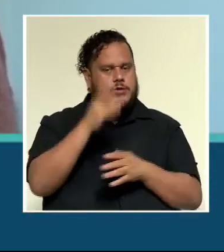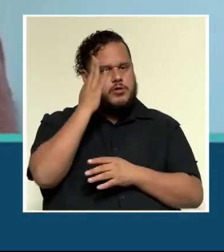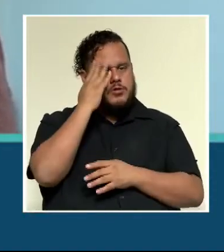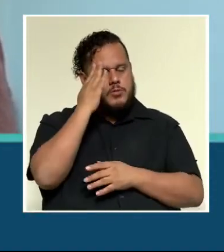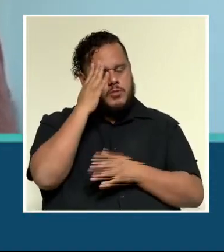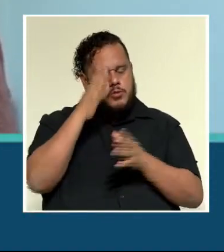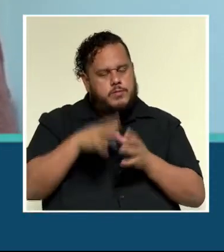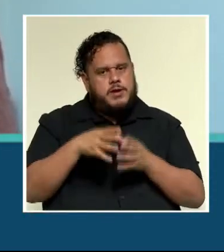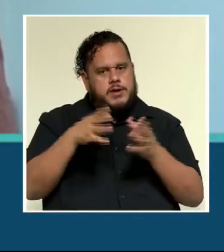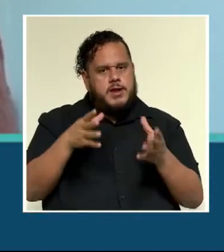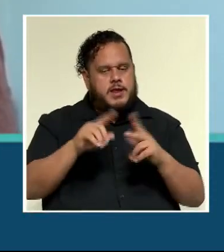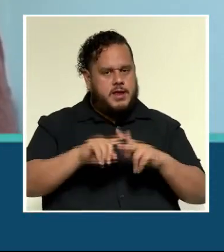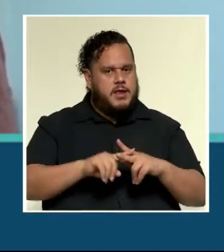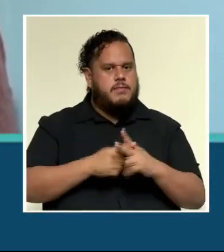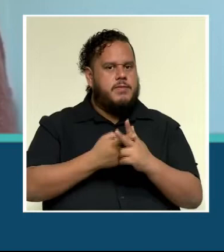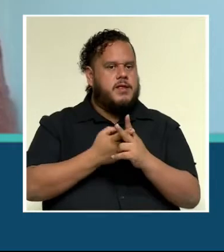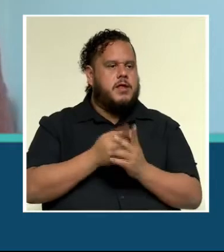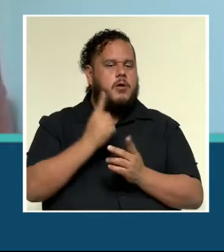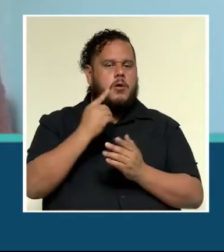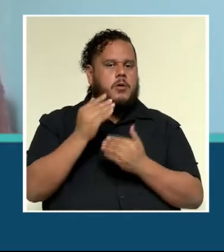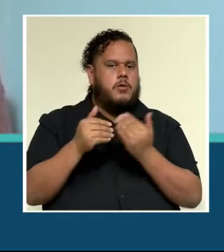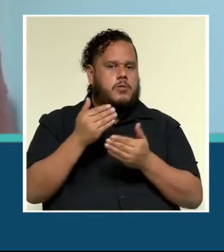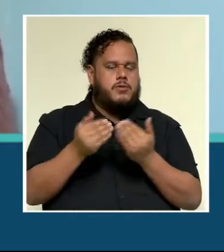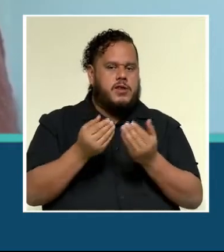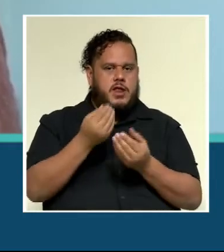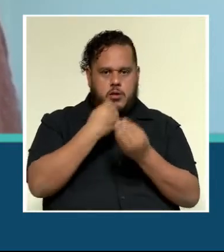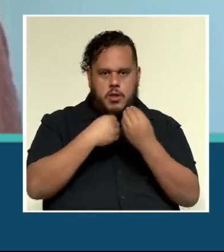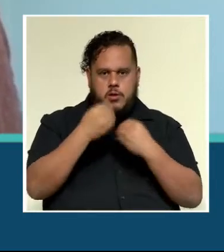que empiecen un proceso de consumo